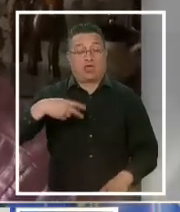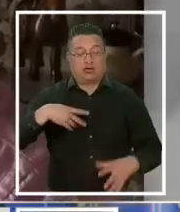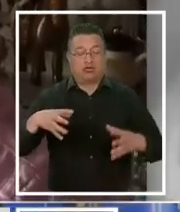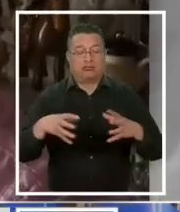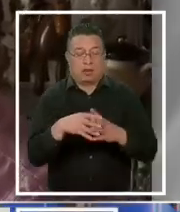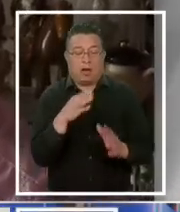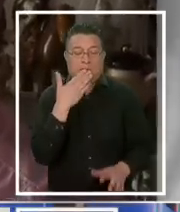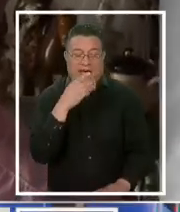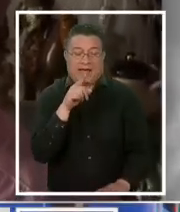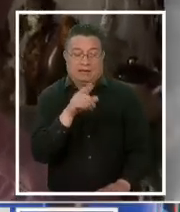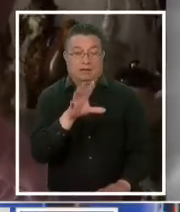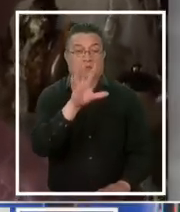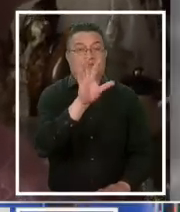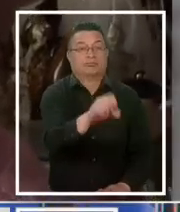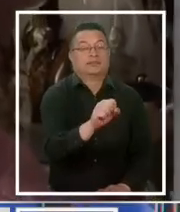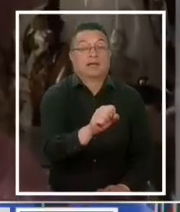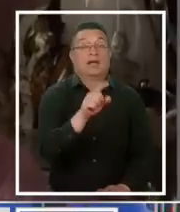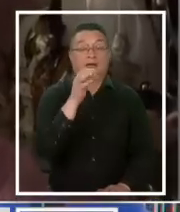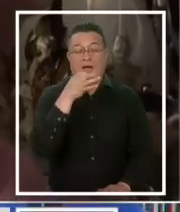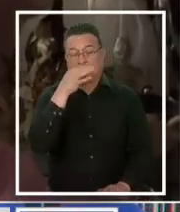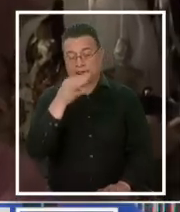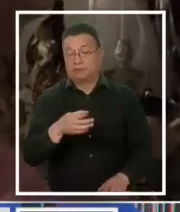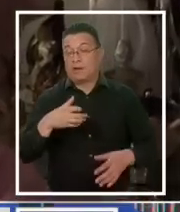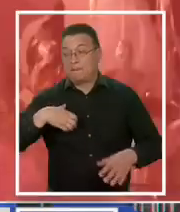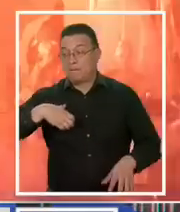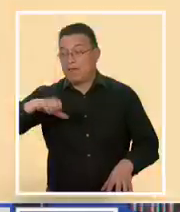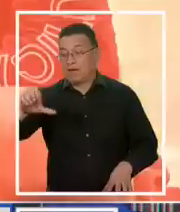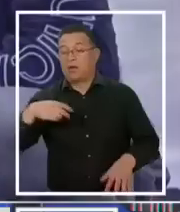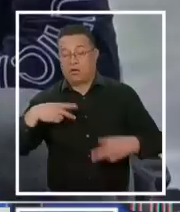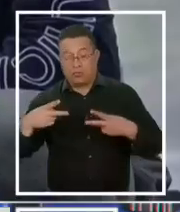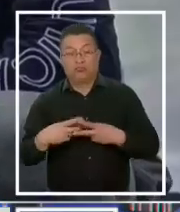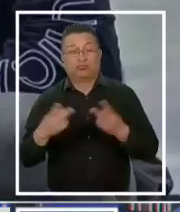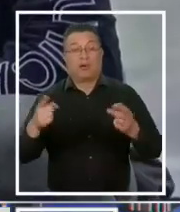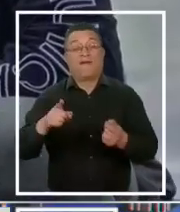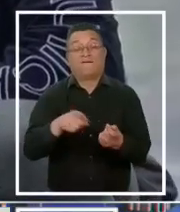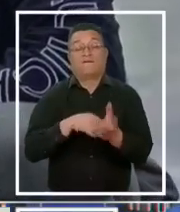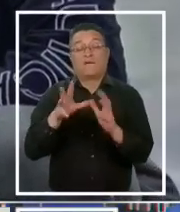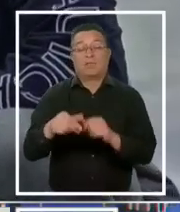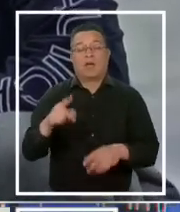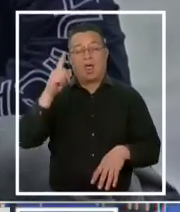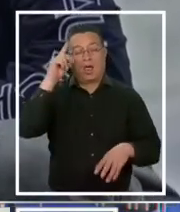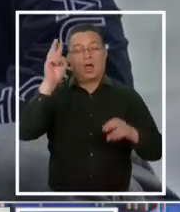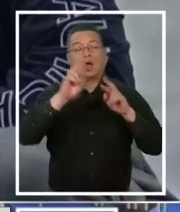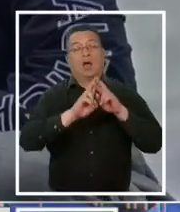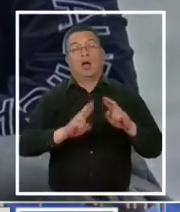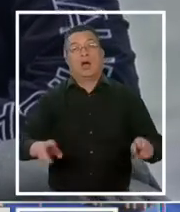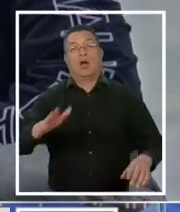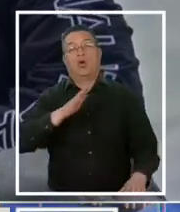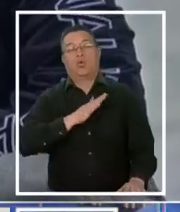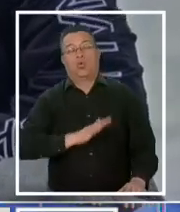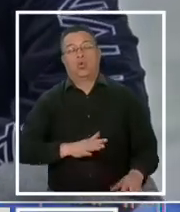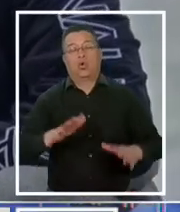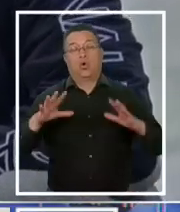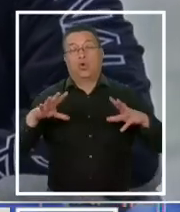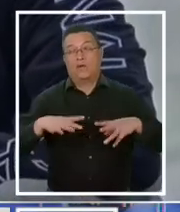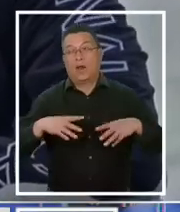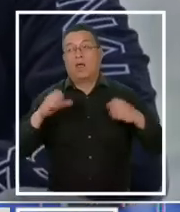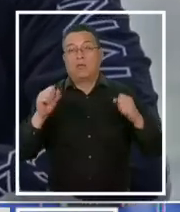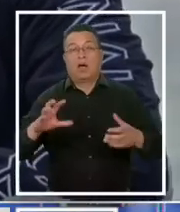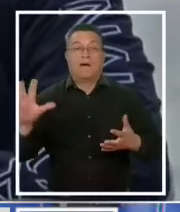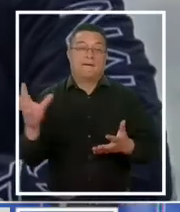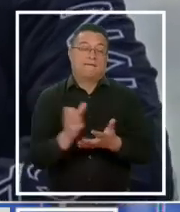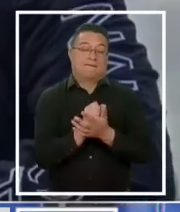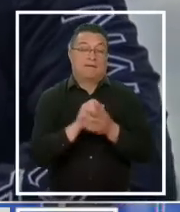así lo confirmó la pdi durante esta jornada la familia está bastante tranquila están felices porque por fin pudieron